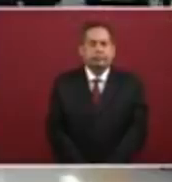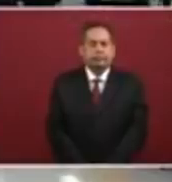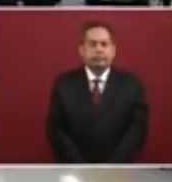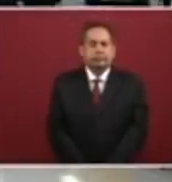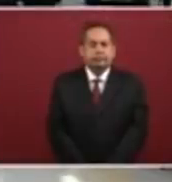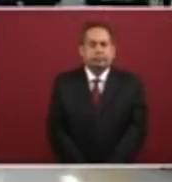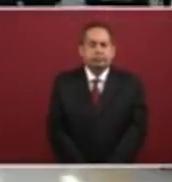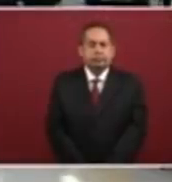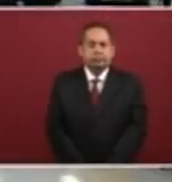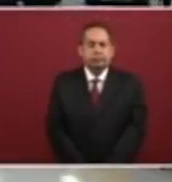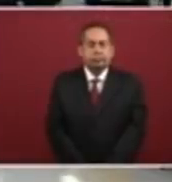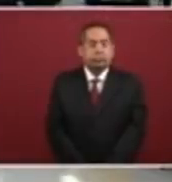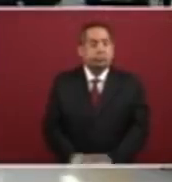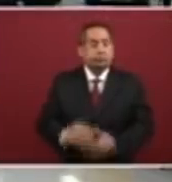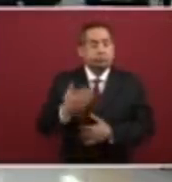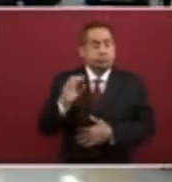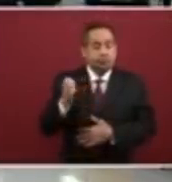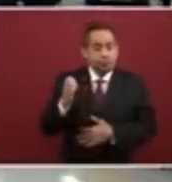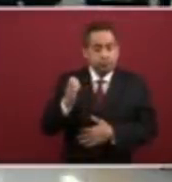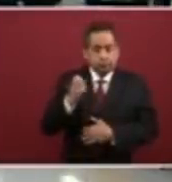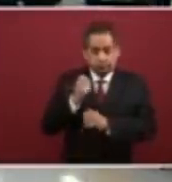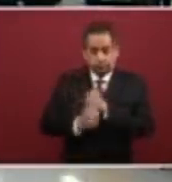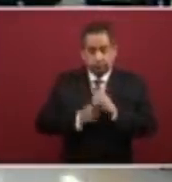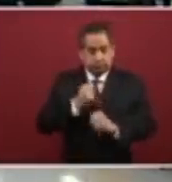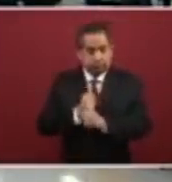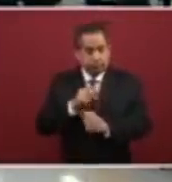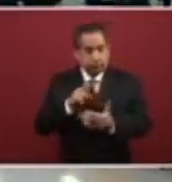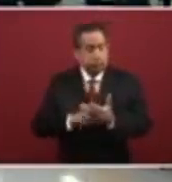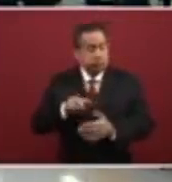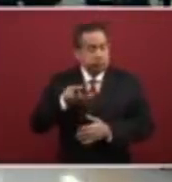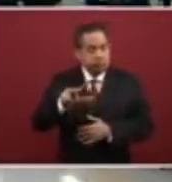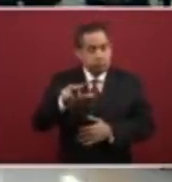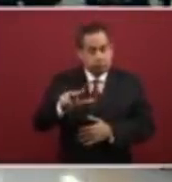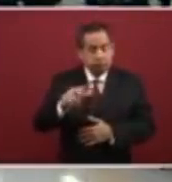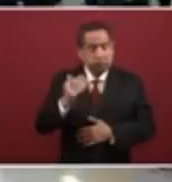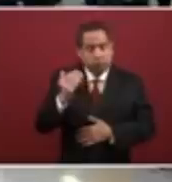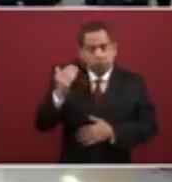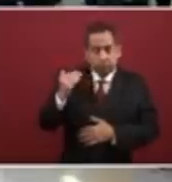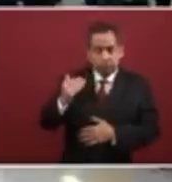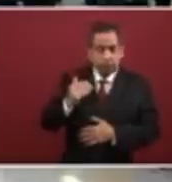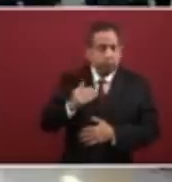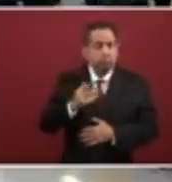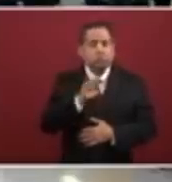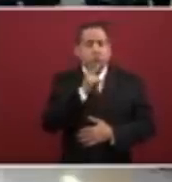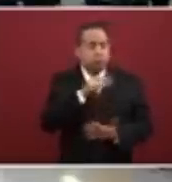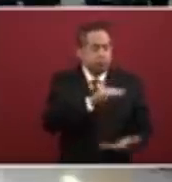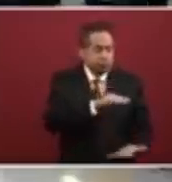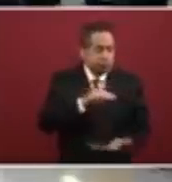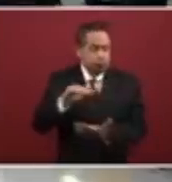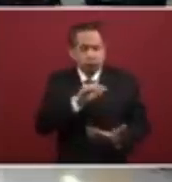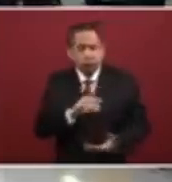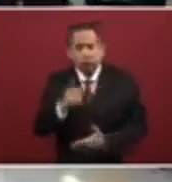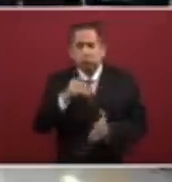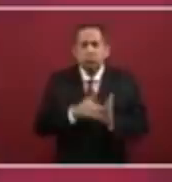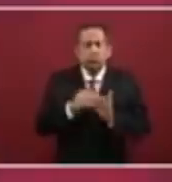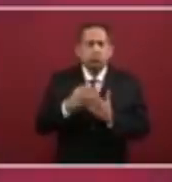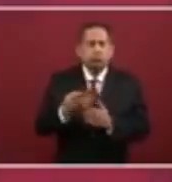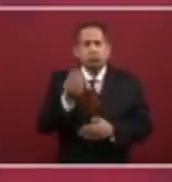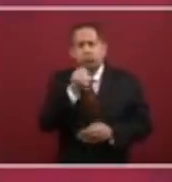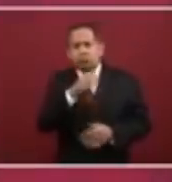Sí, en enero del 2018 la producción era del orden de